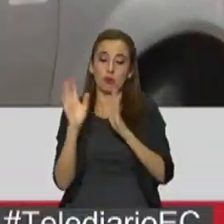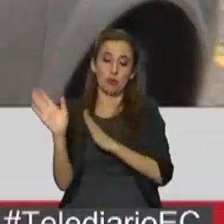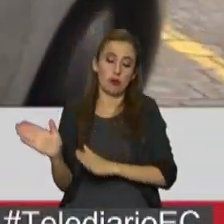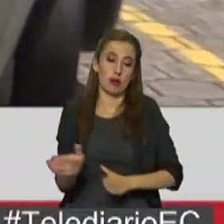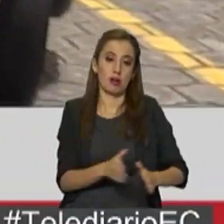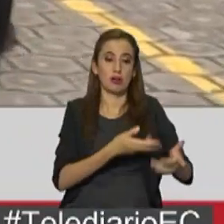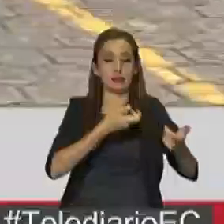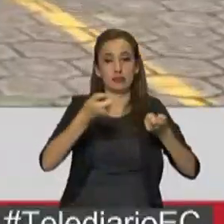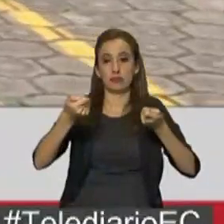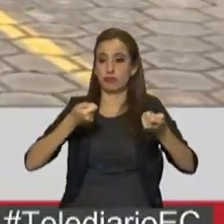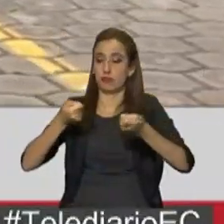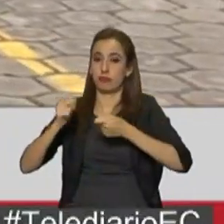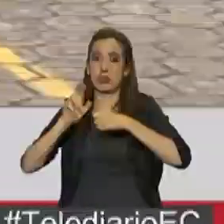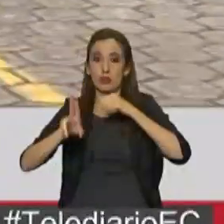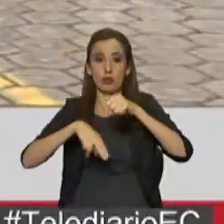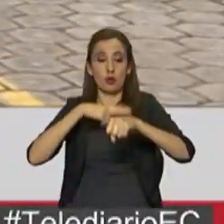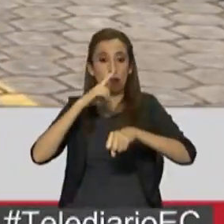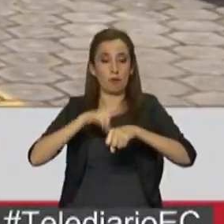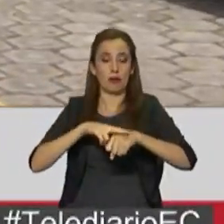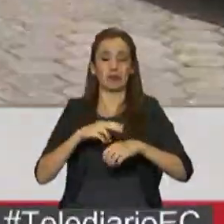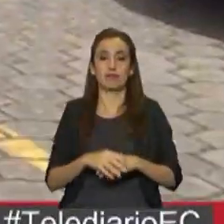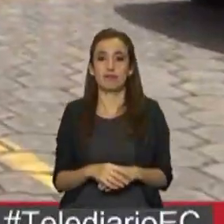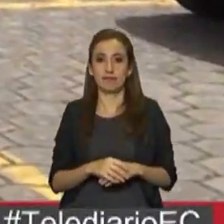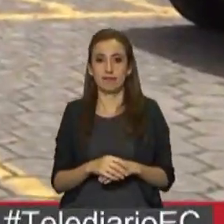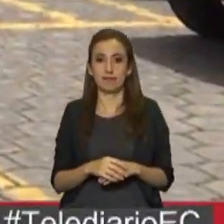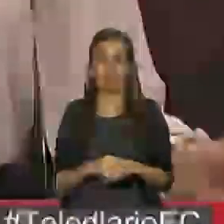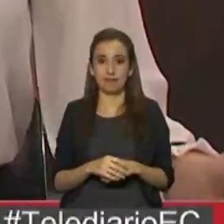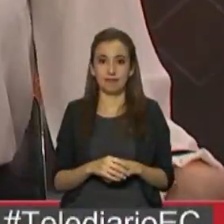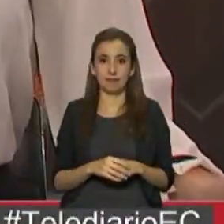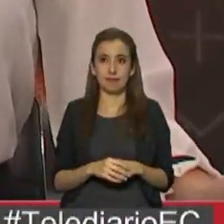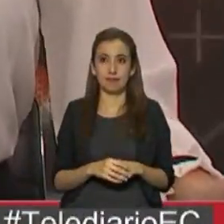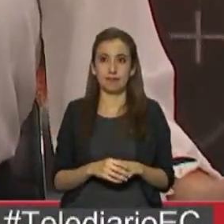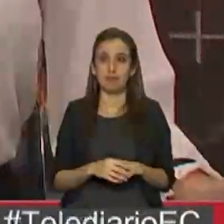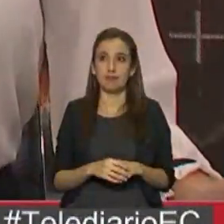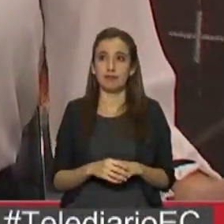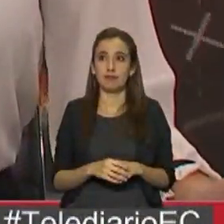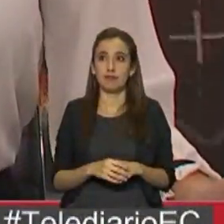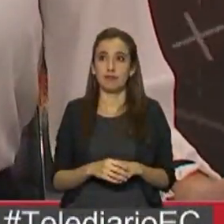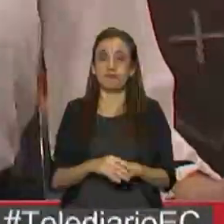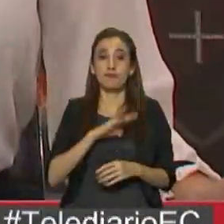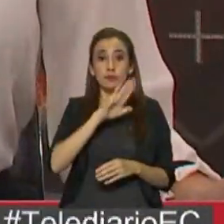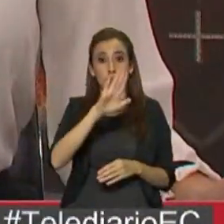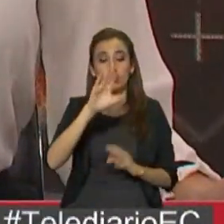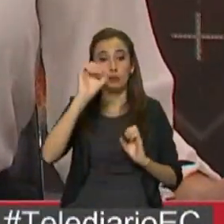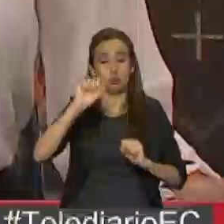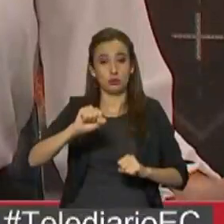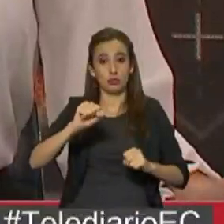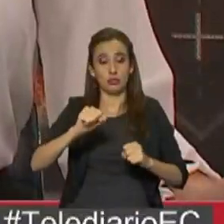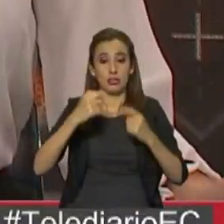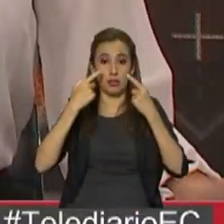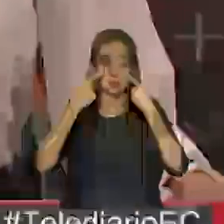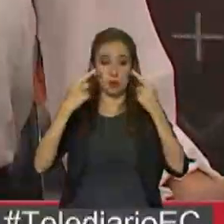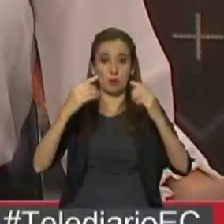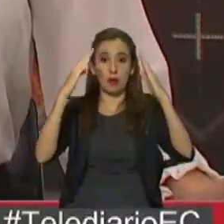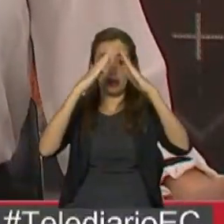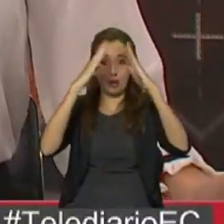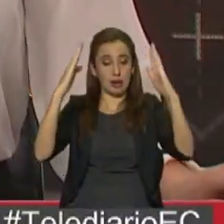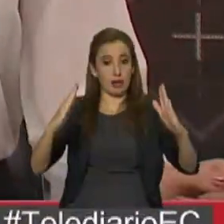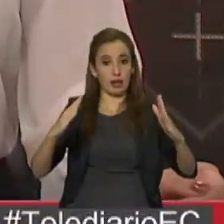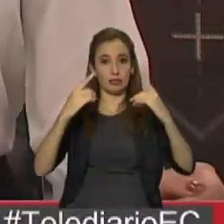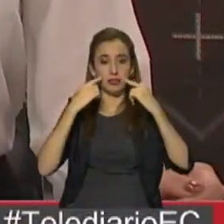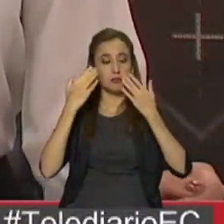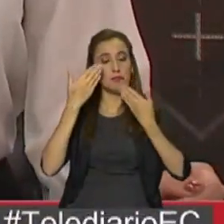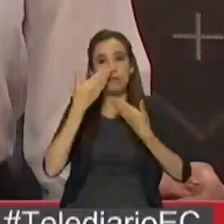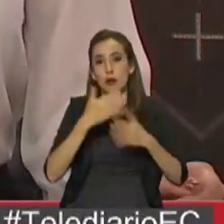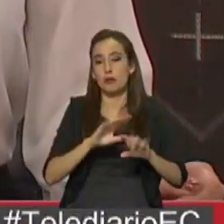retorne a la normalidad a lejanos medios públicos y le gustaría distraerse mientras está en casa admirar por